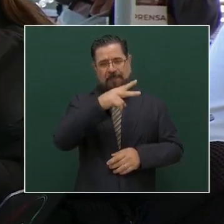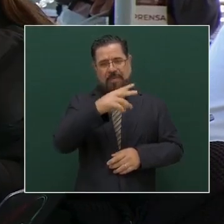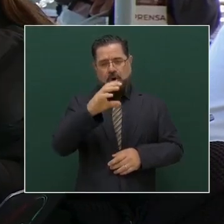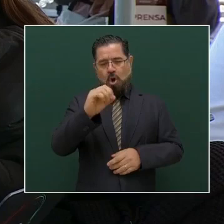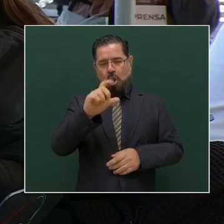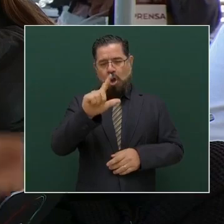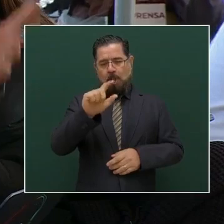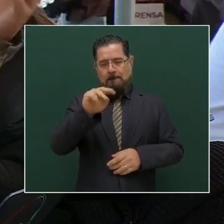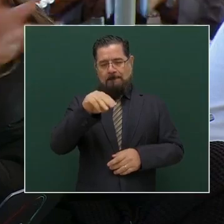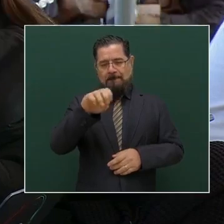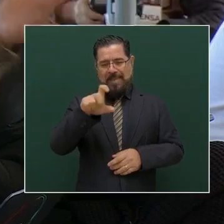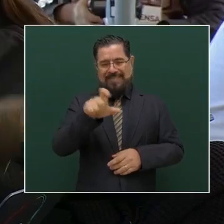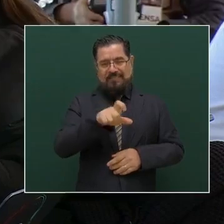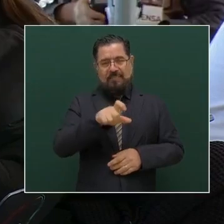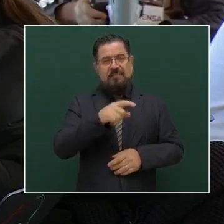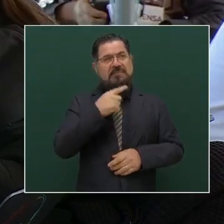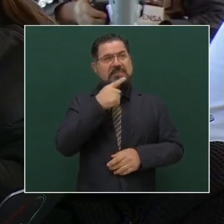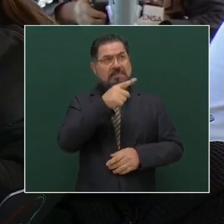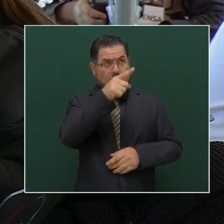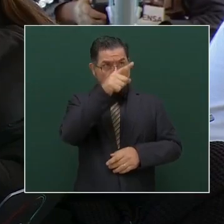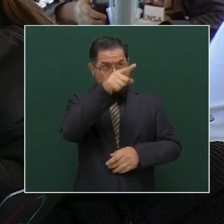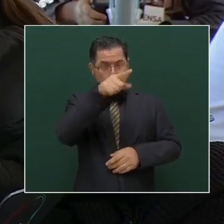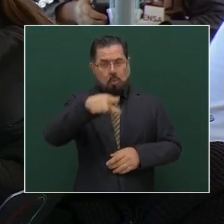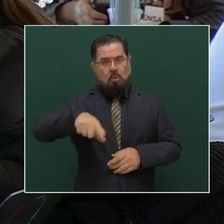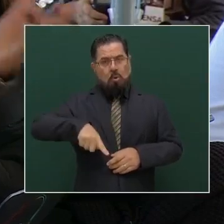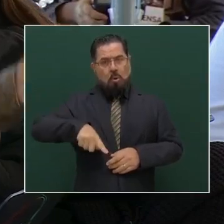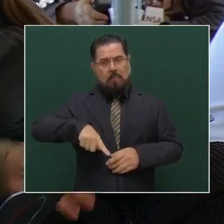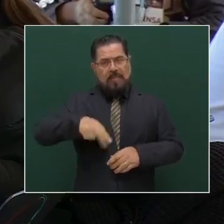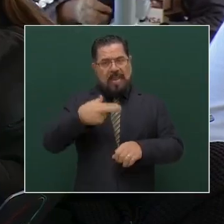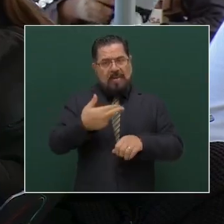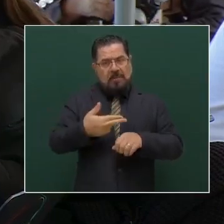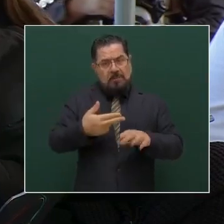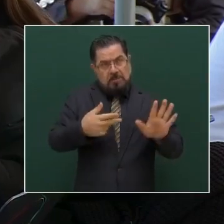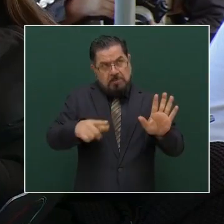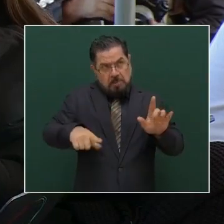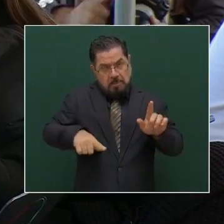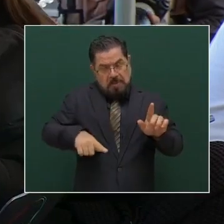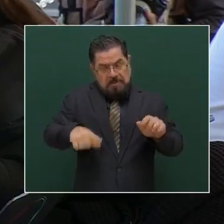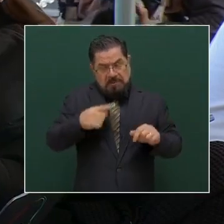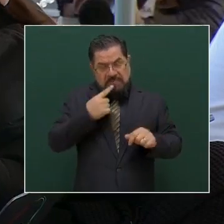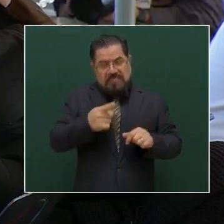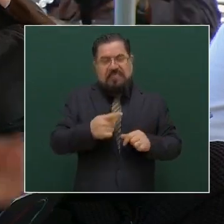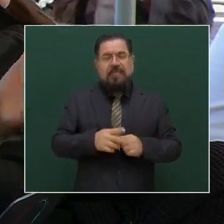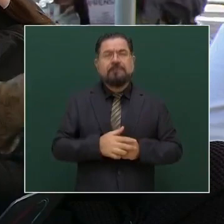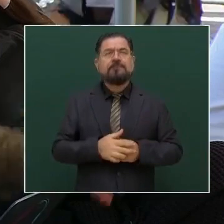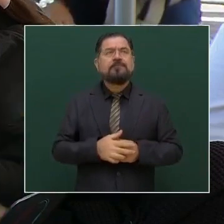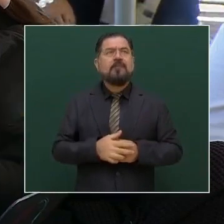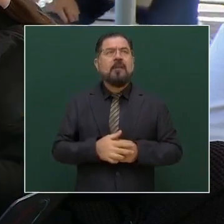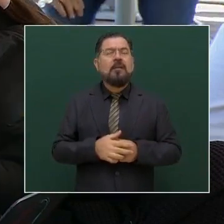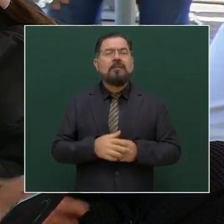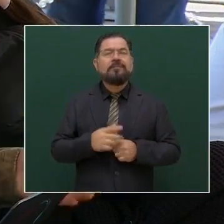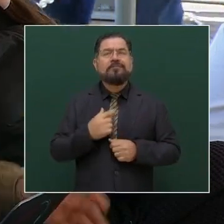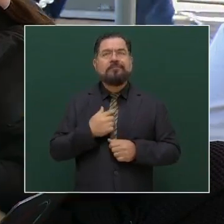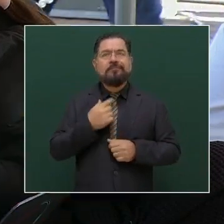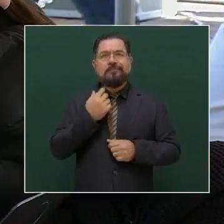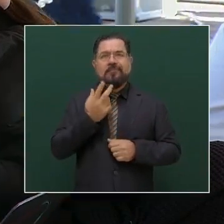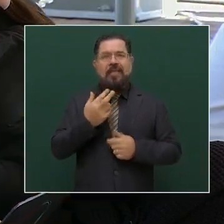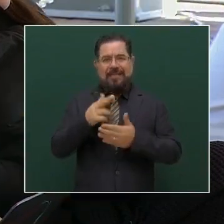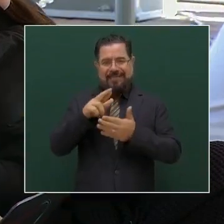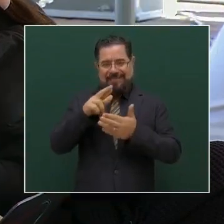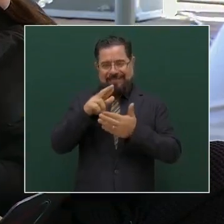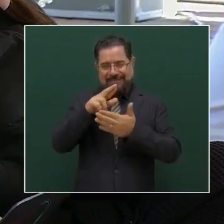manera tal vez no tan clara el número de en el censo o en el Registro